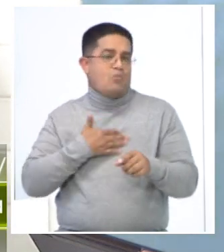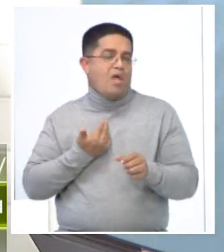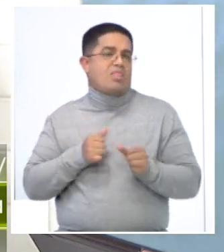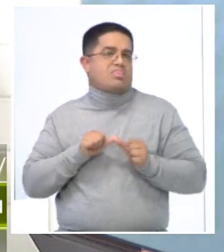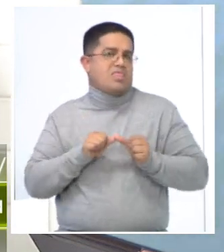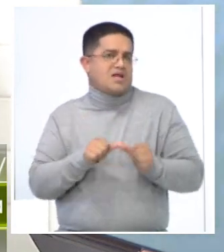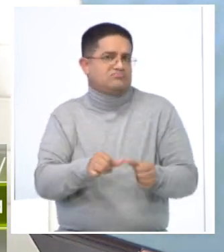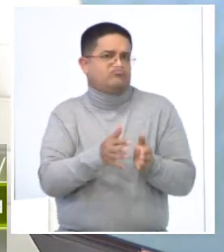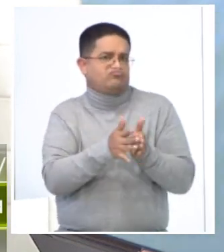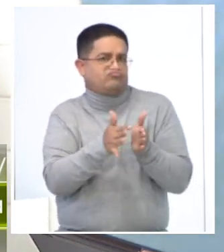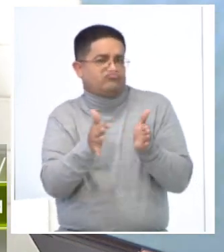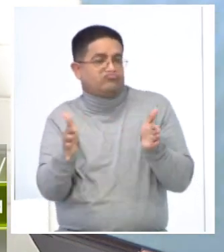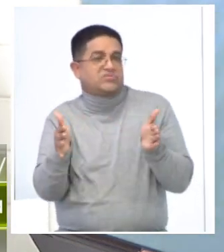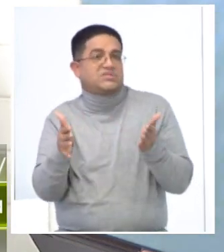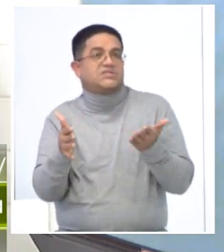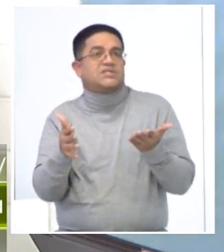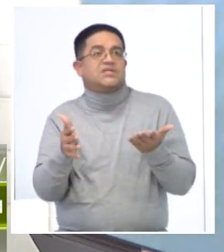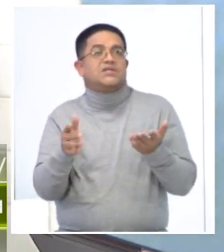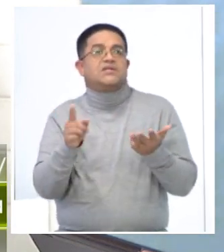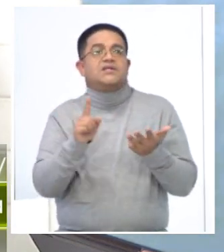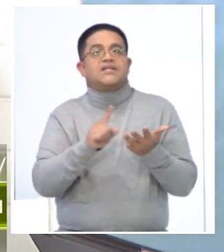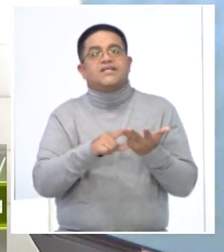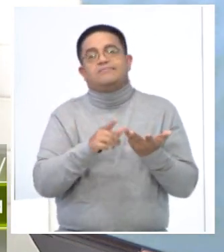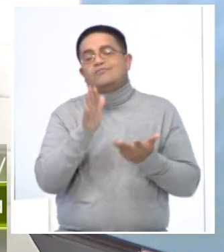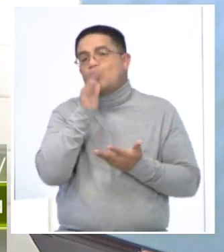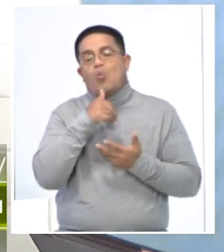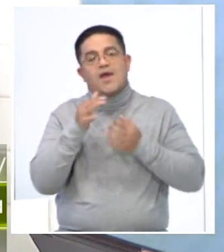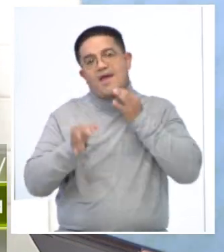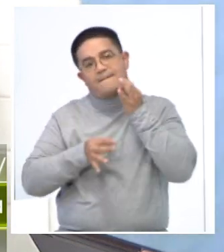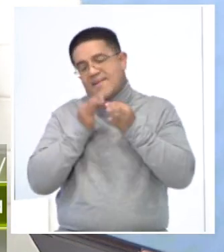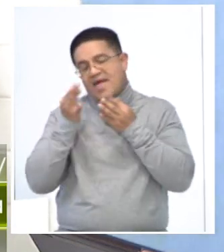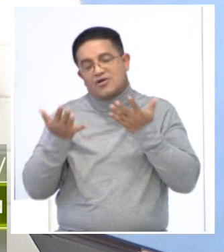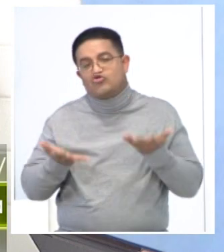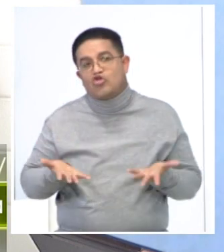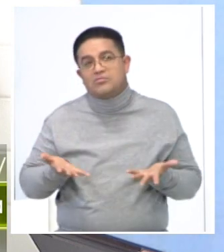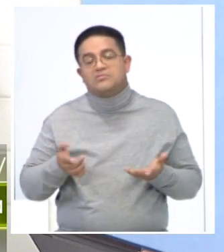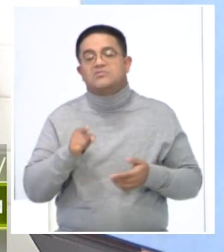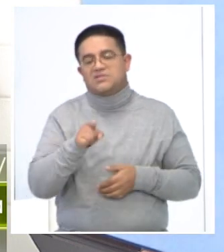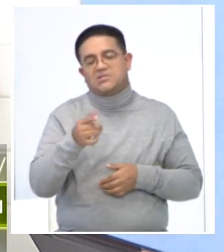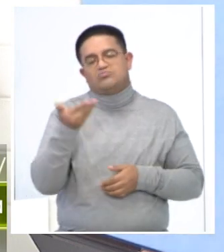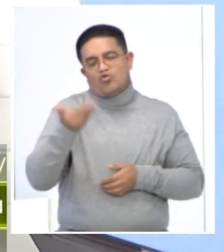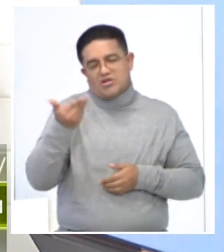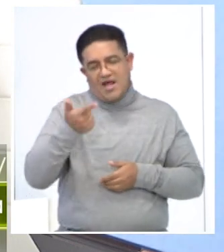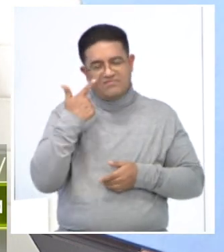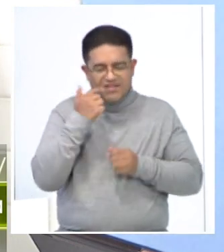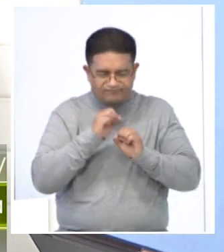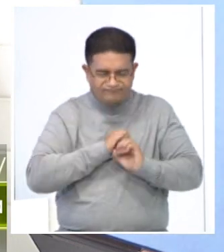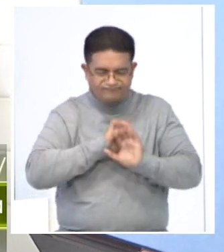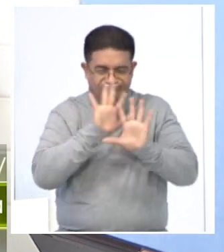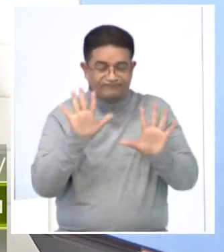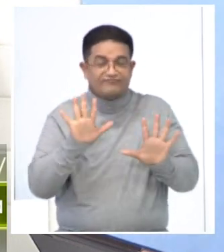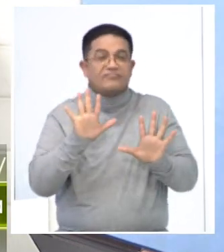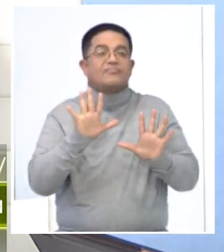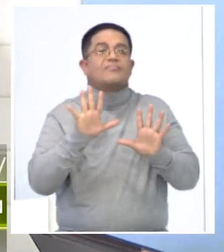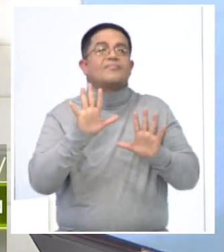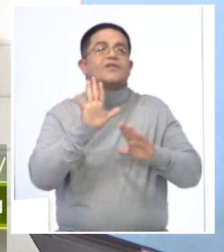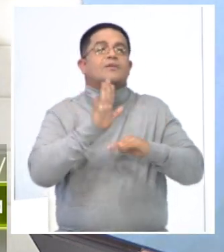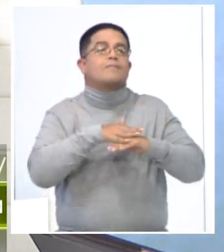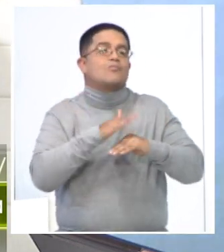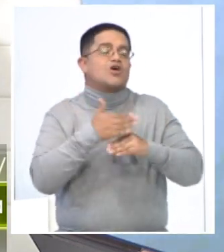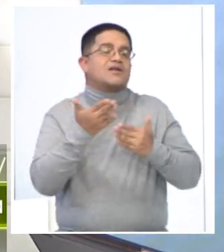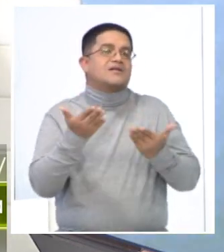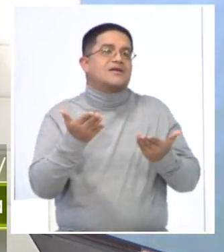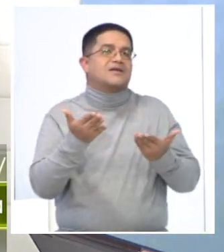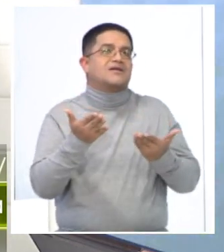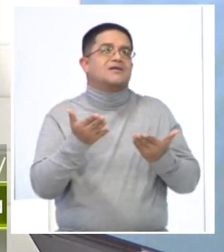en el tiempo tiempo y que no tienen explicación por otra causa es importante aclarar eso Porque todos se lo queremos también decir esto por